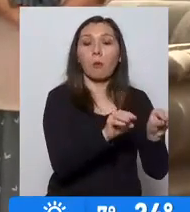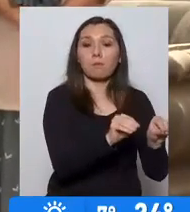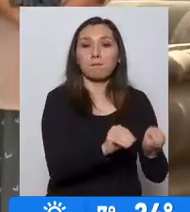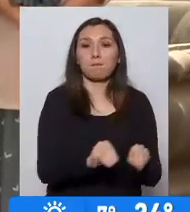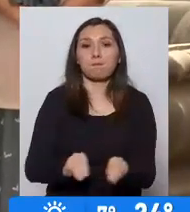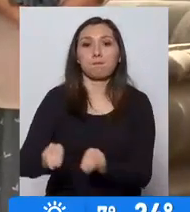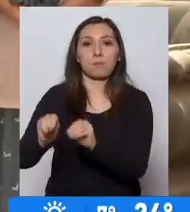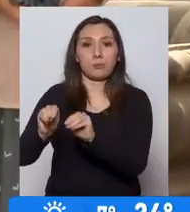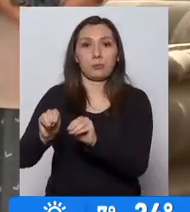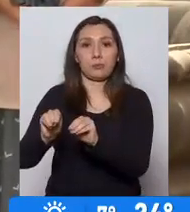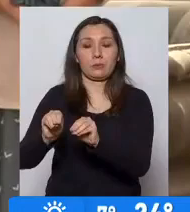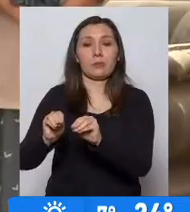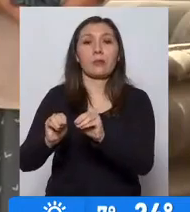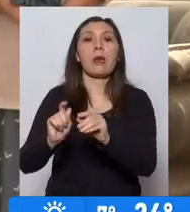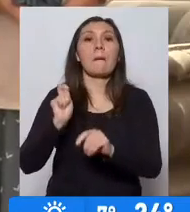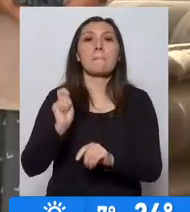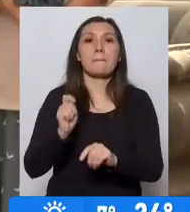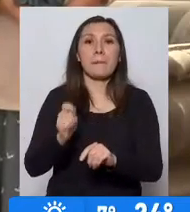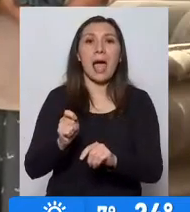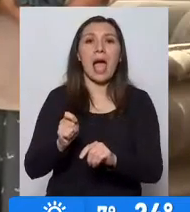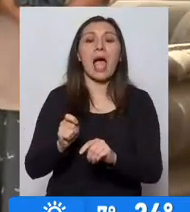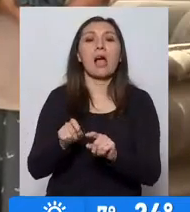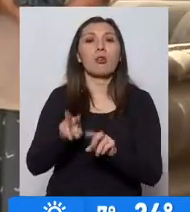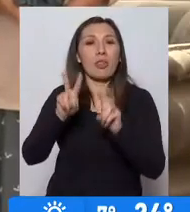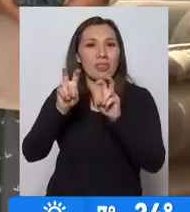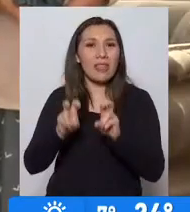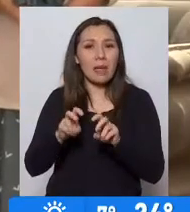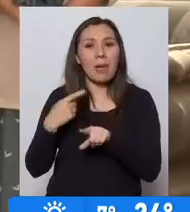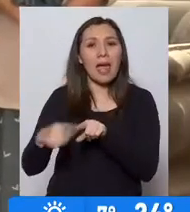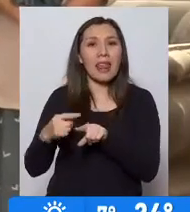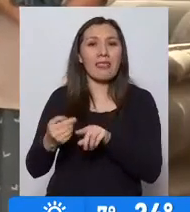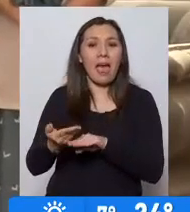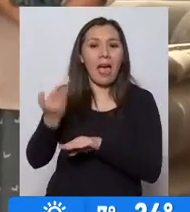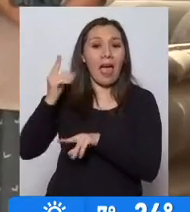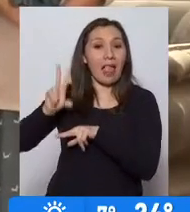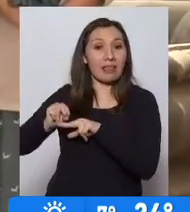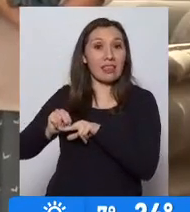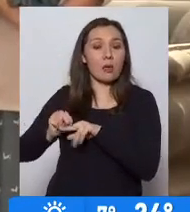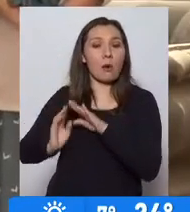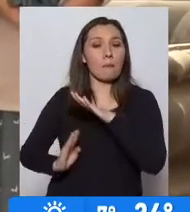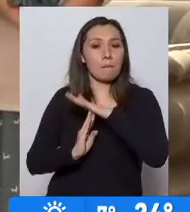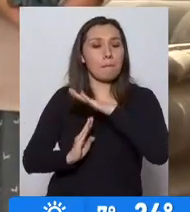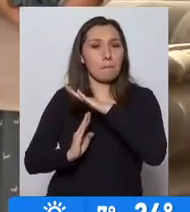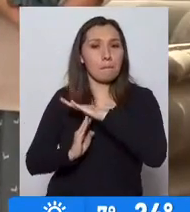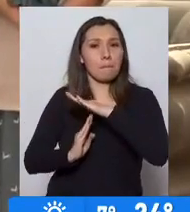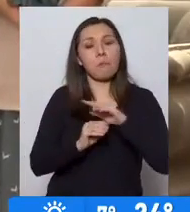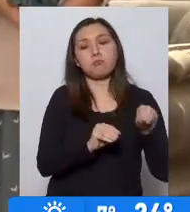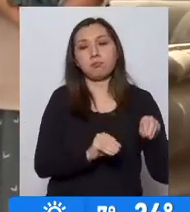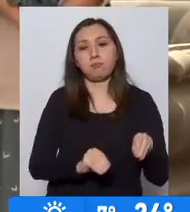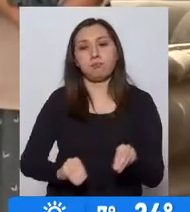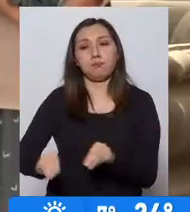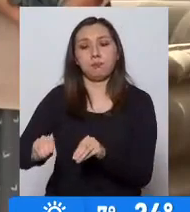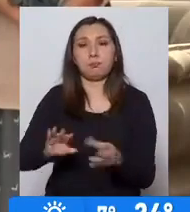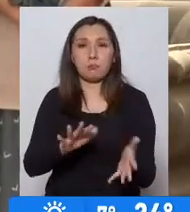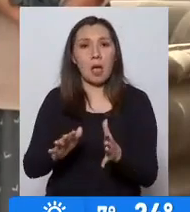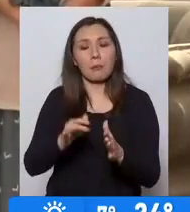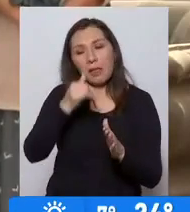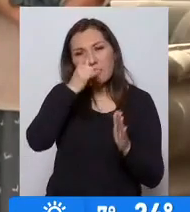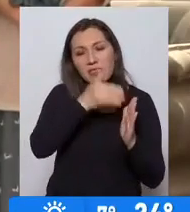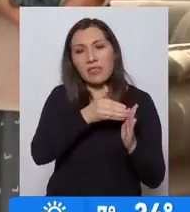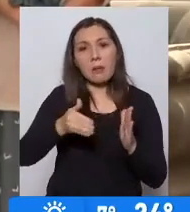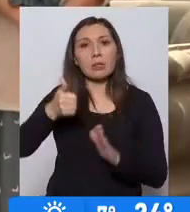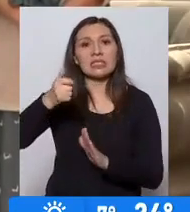postergar el pago de las amortizaciones de los créditos antiguos hasta por un periodo, ¿cierto?, por lo menos un periodo